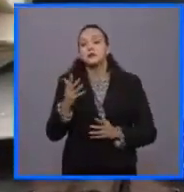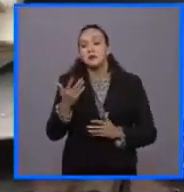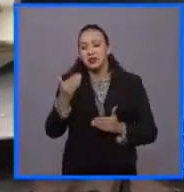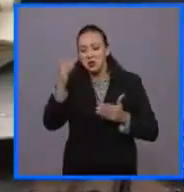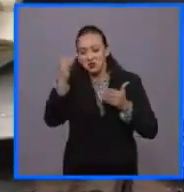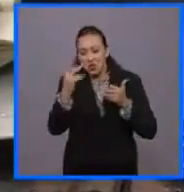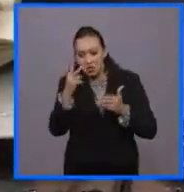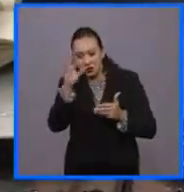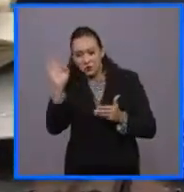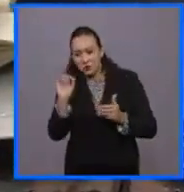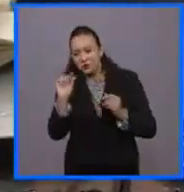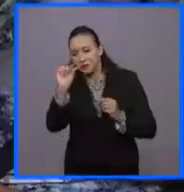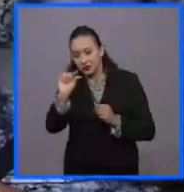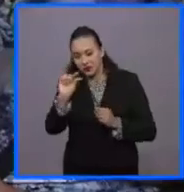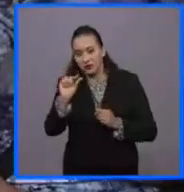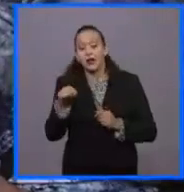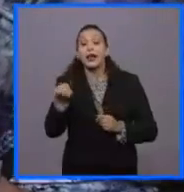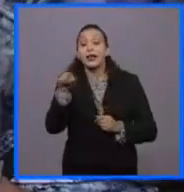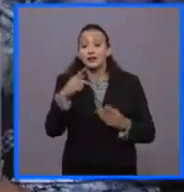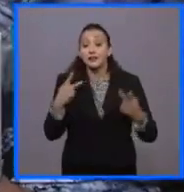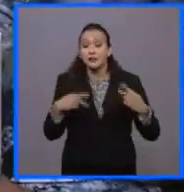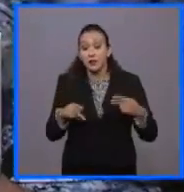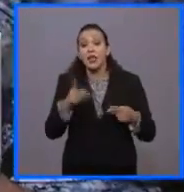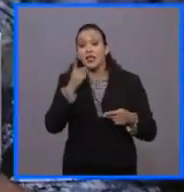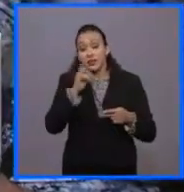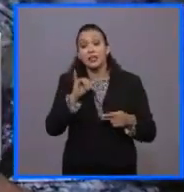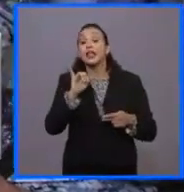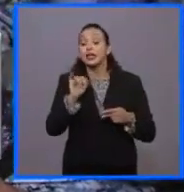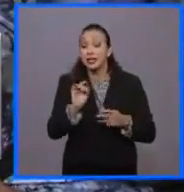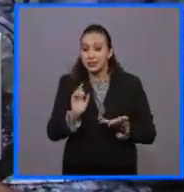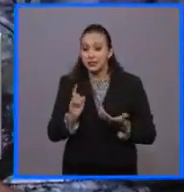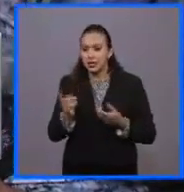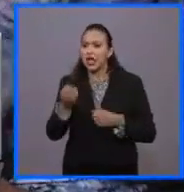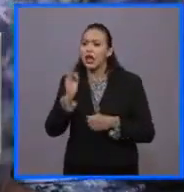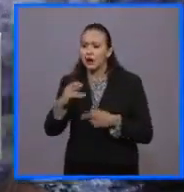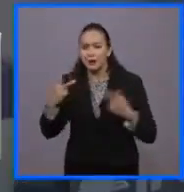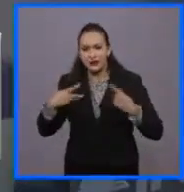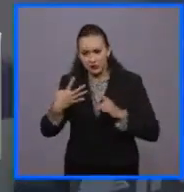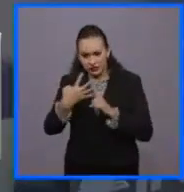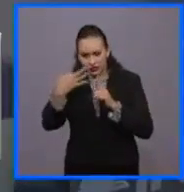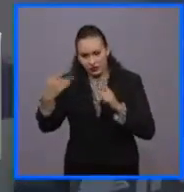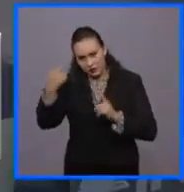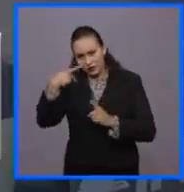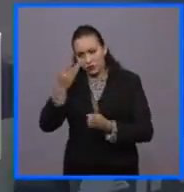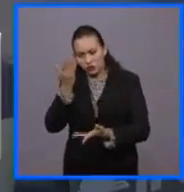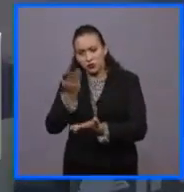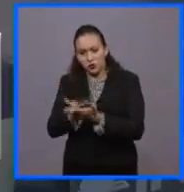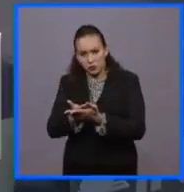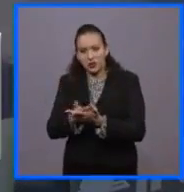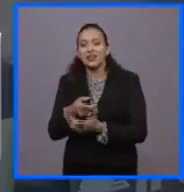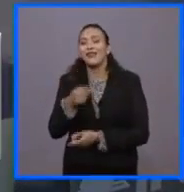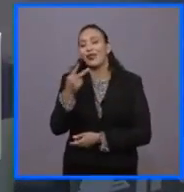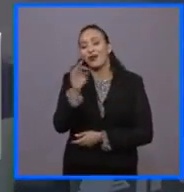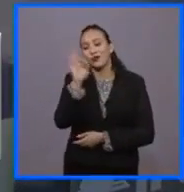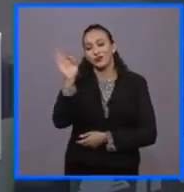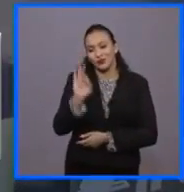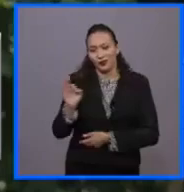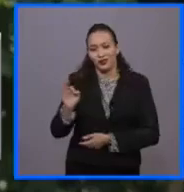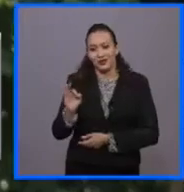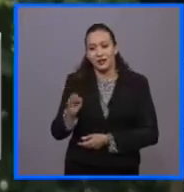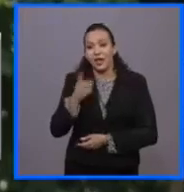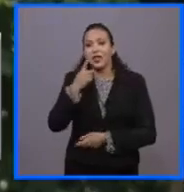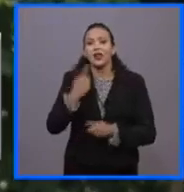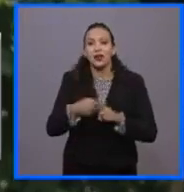del 2%, incluyeron a la población de la diversidad sexual en sus propuestas, denunció la organización Ya